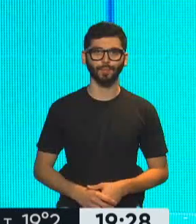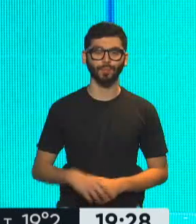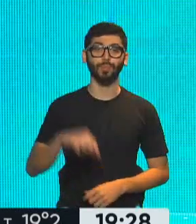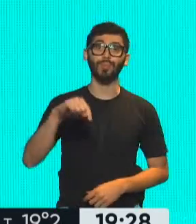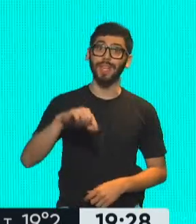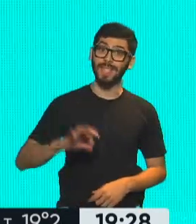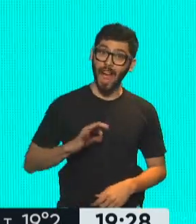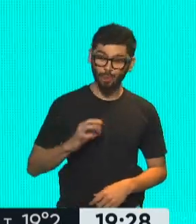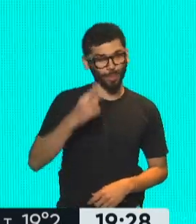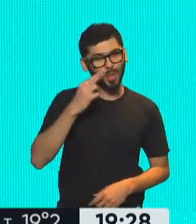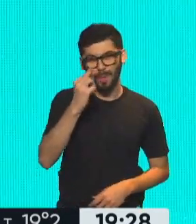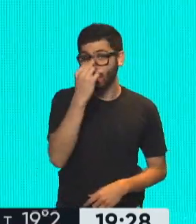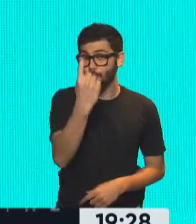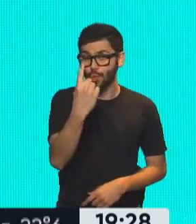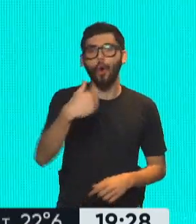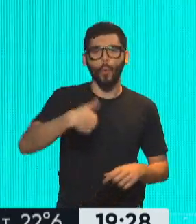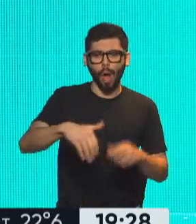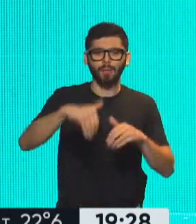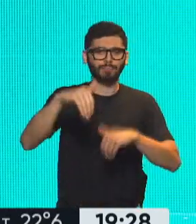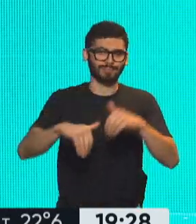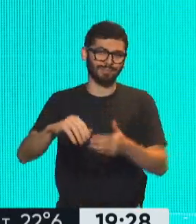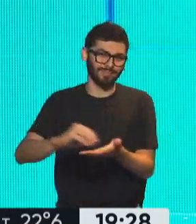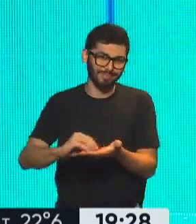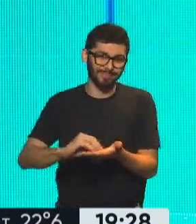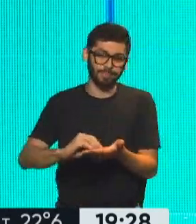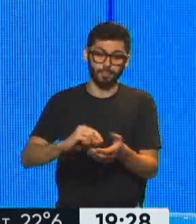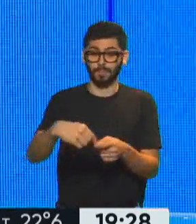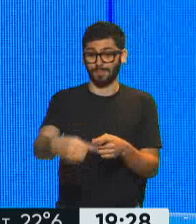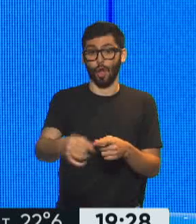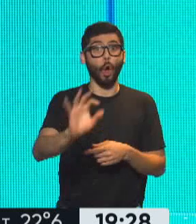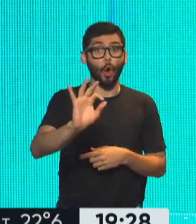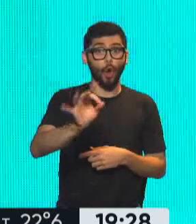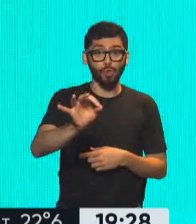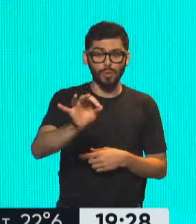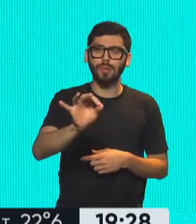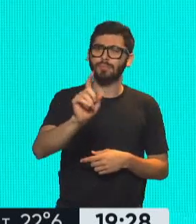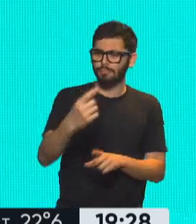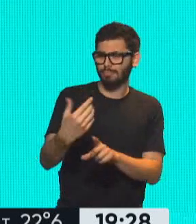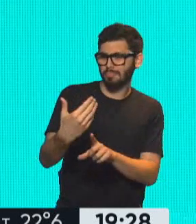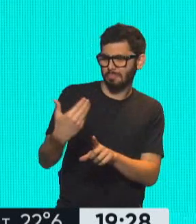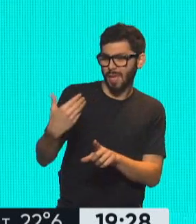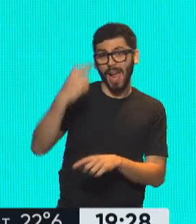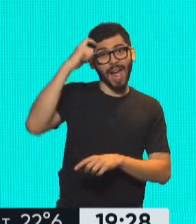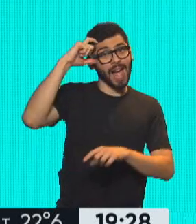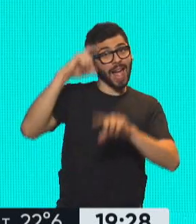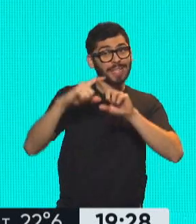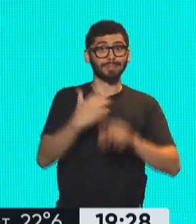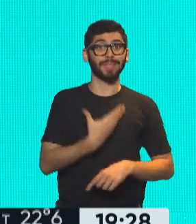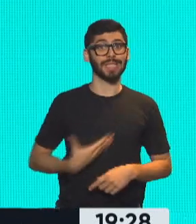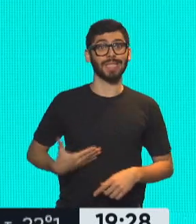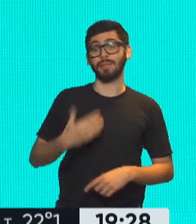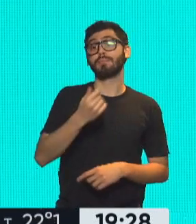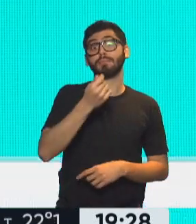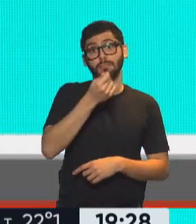Este año, 2021, hay elecciones legislativas en el próximo octubre. Y en los últimos días, el expresidente Mauricio Macri de alguna